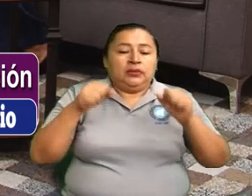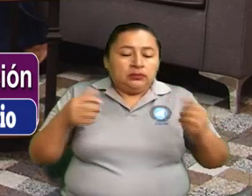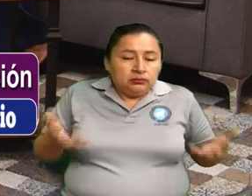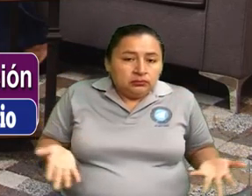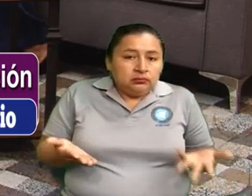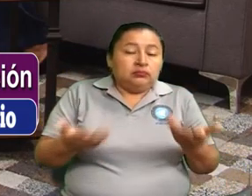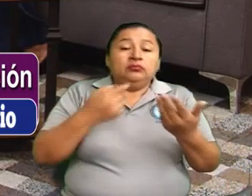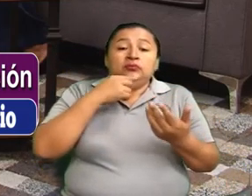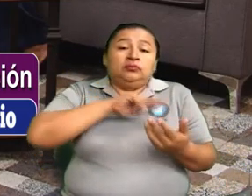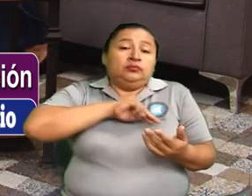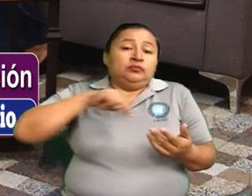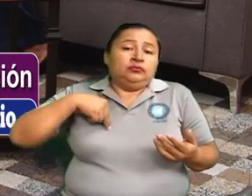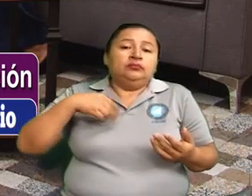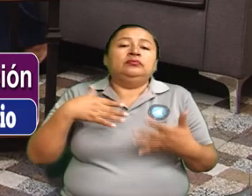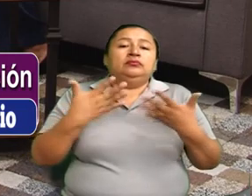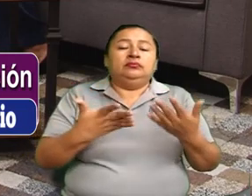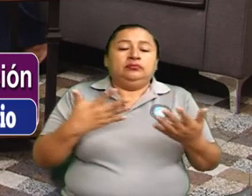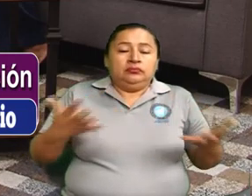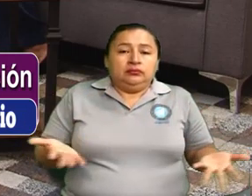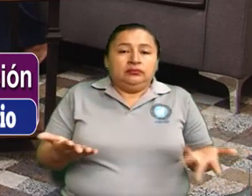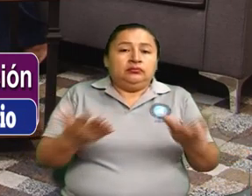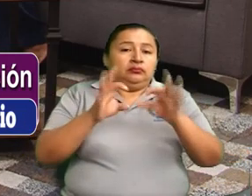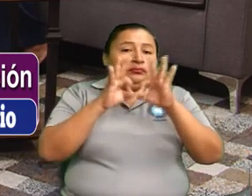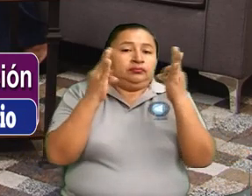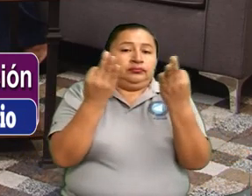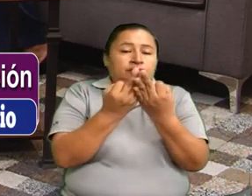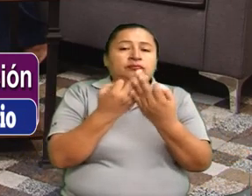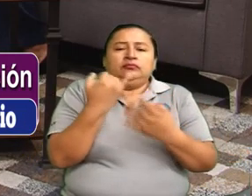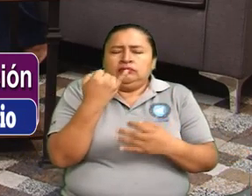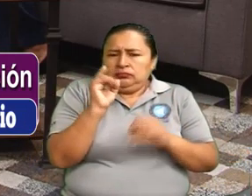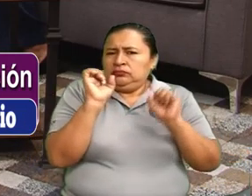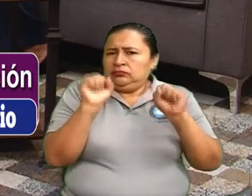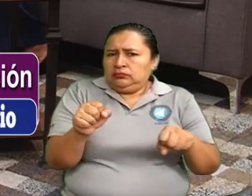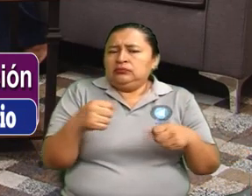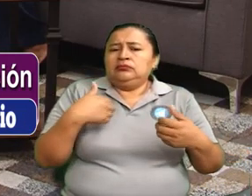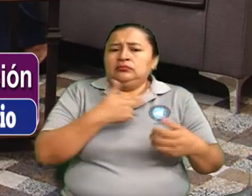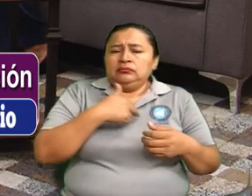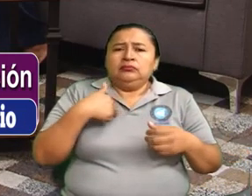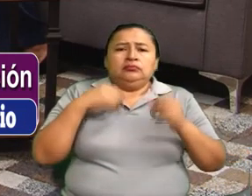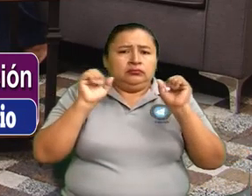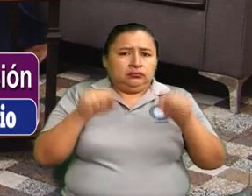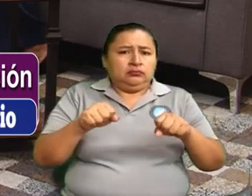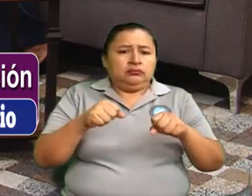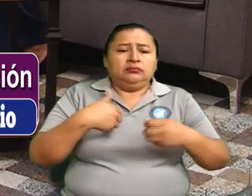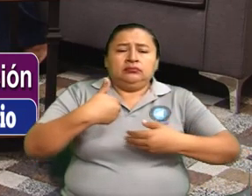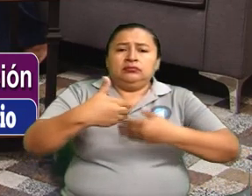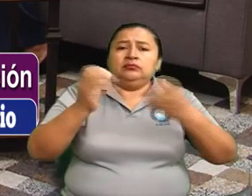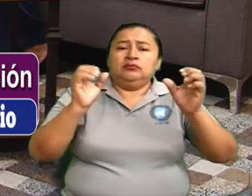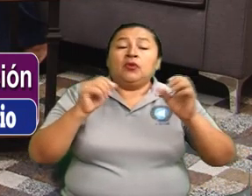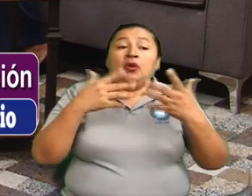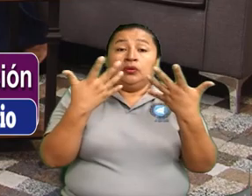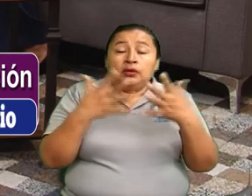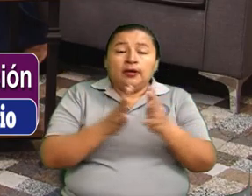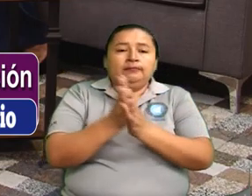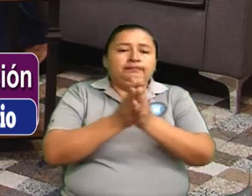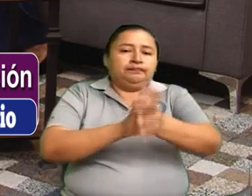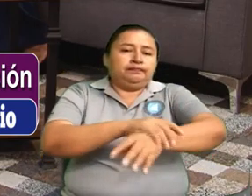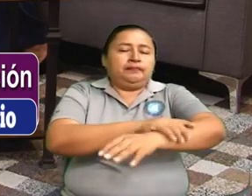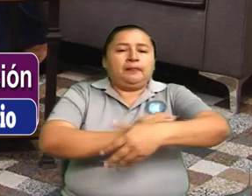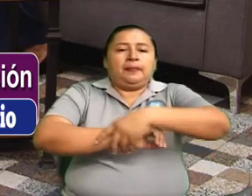porque nuestro trabajo también es motivar a la familia que sí pueden hacer cosas y que cuando ya se disponen